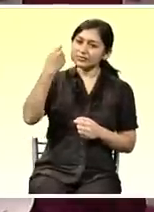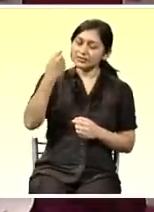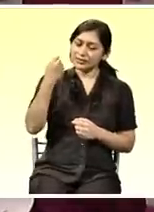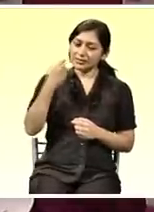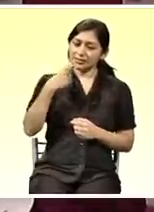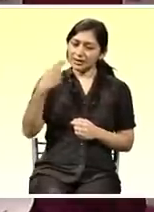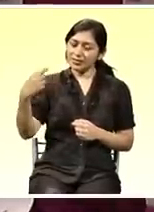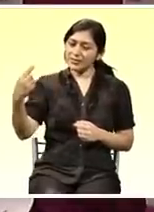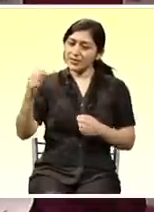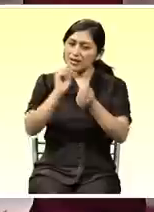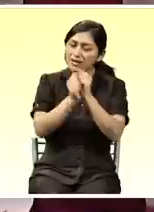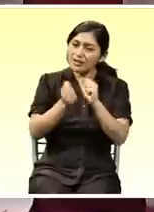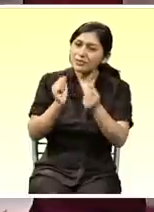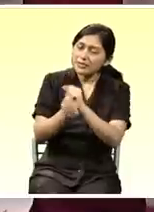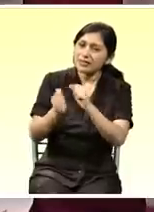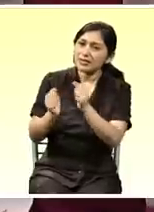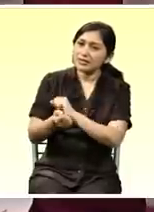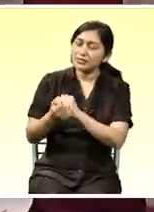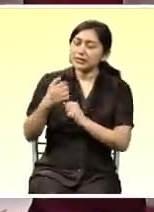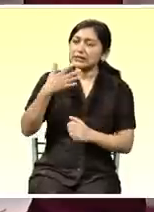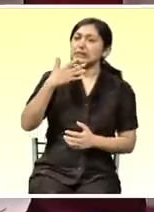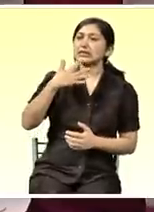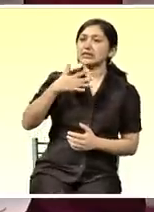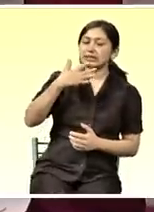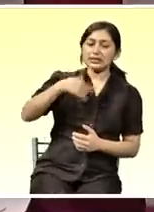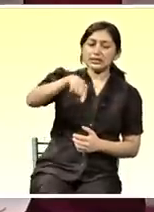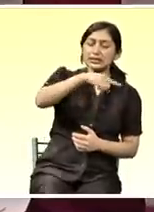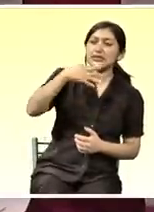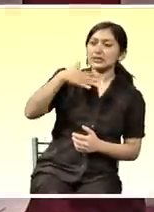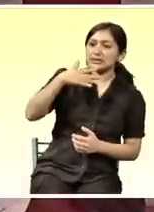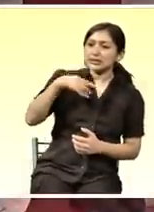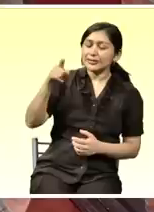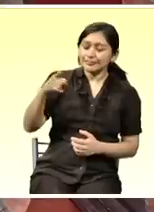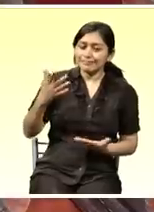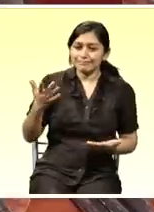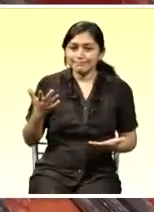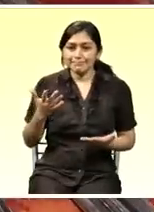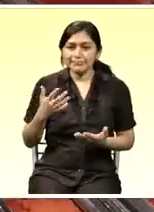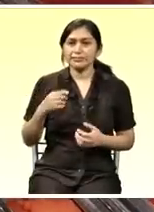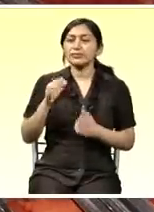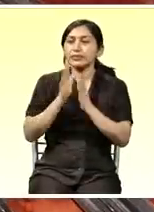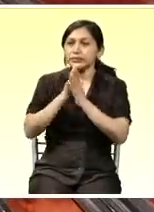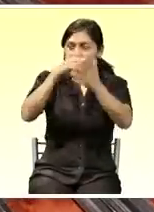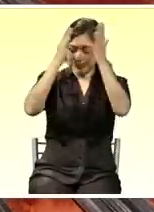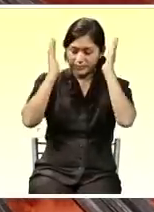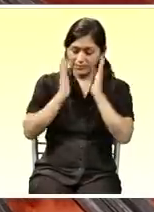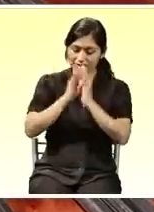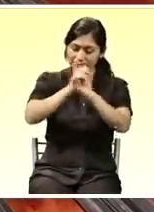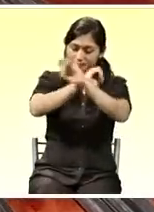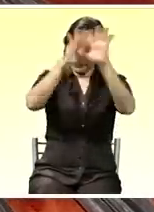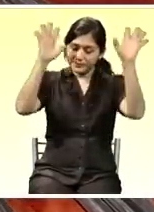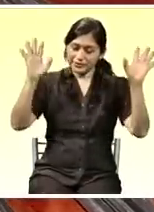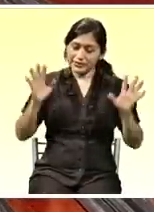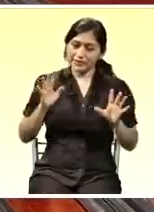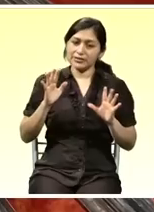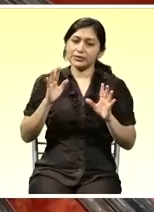bello a entendernos dio tu pena y consuelo. Virgen del milagro, gloria de este pueblo